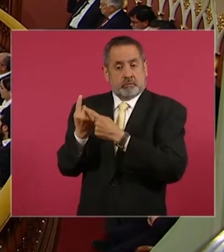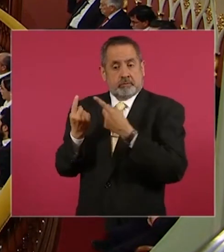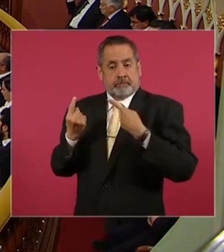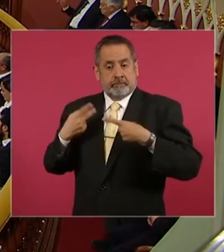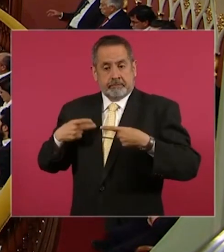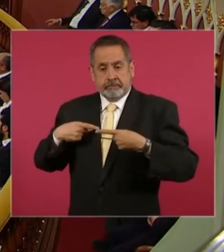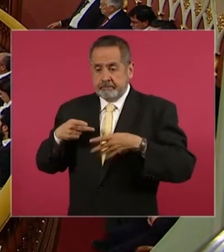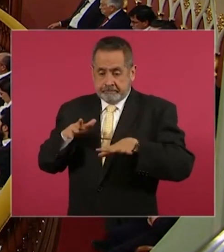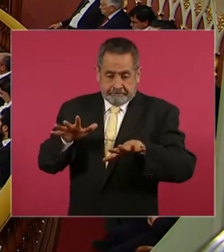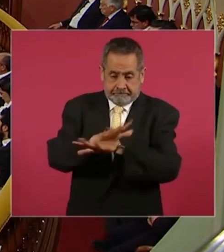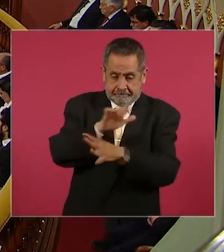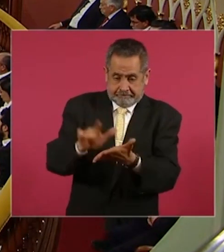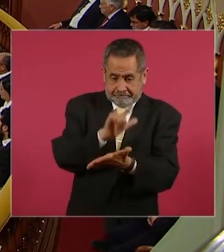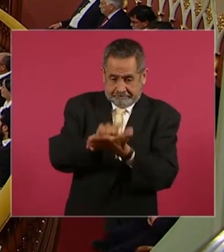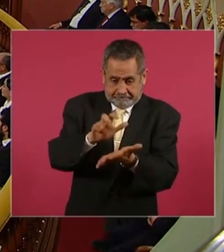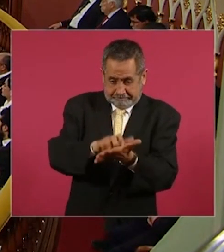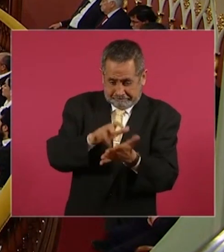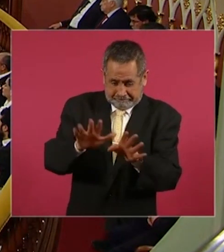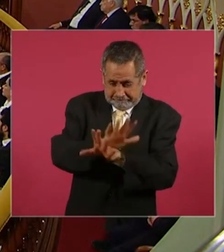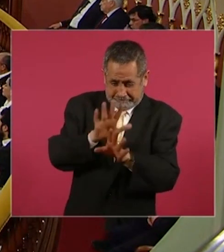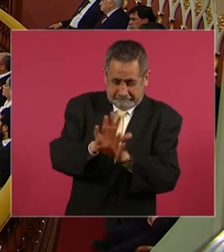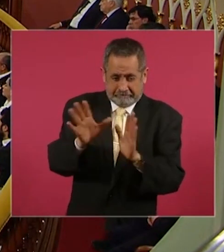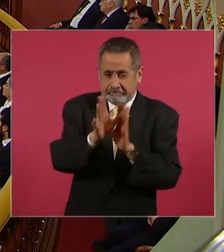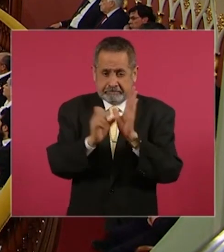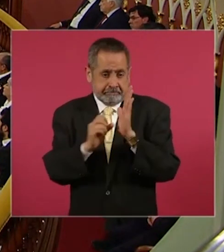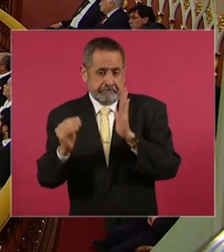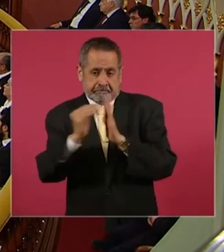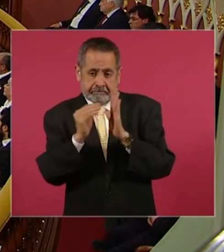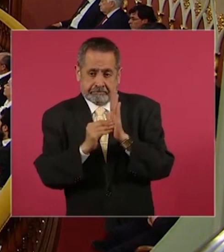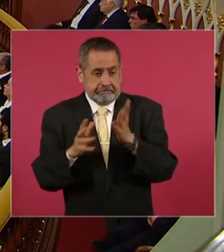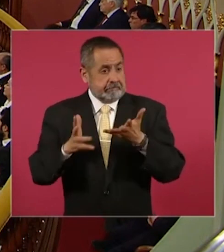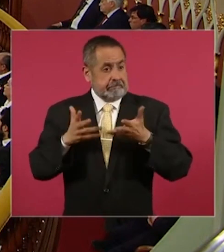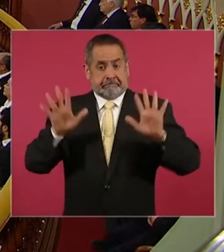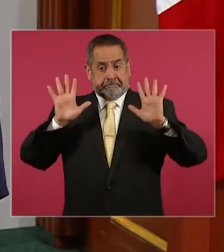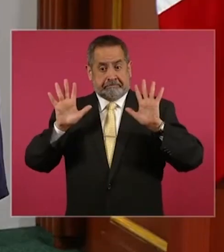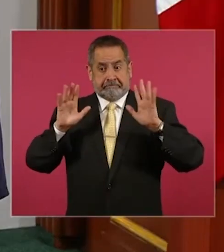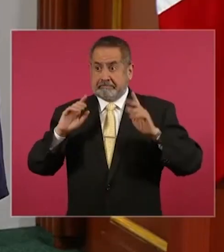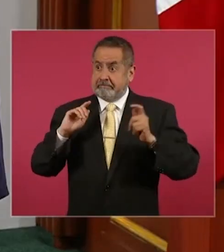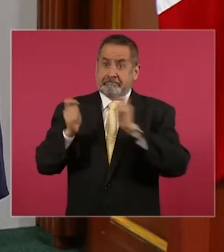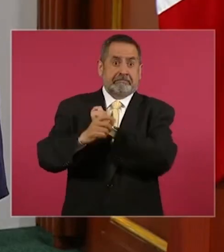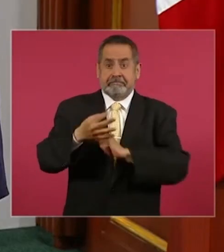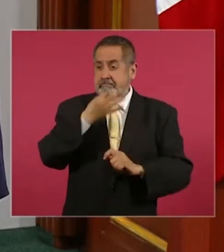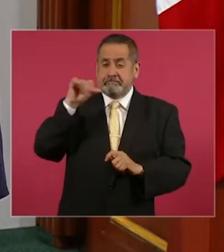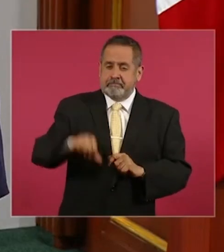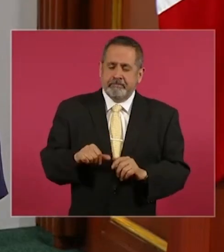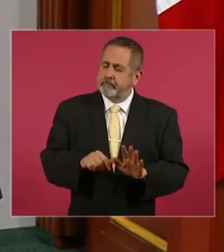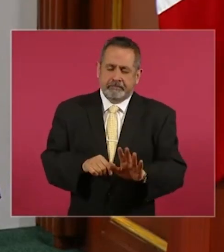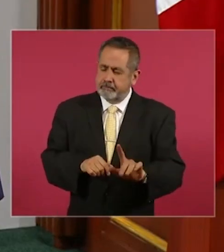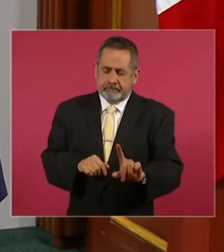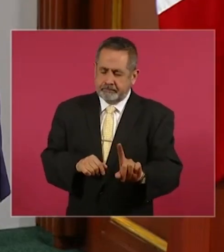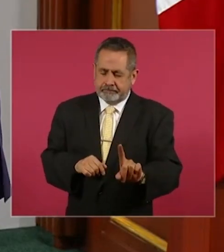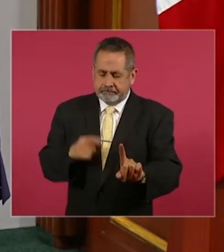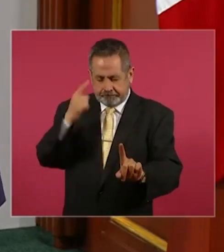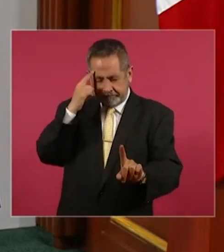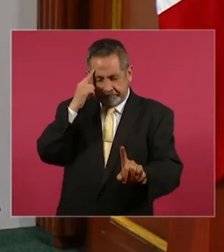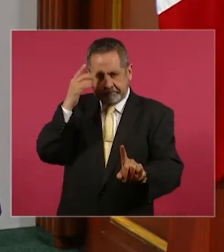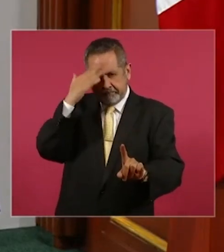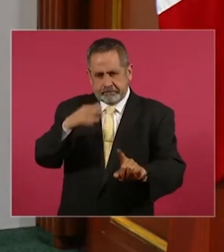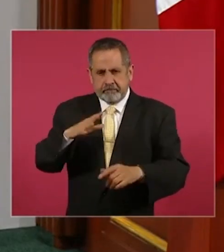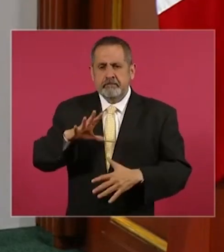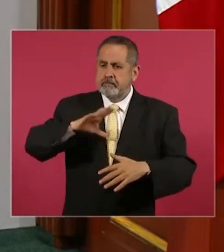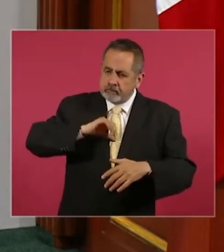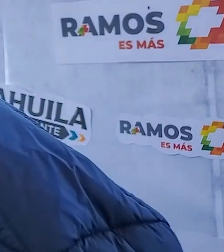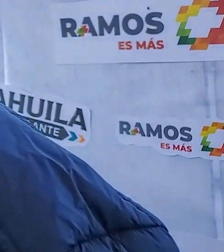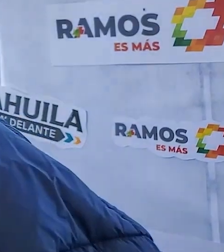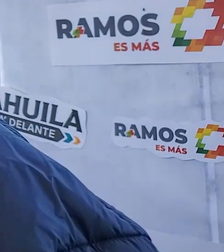municipio industrial de Ramos Arizpe ya habló sobre el tema y calificó de irresponsables las propuestas del presidente a pocos meses de terminar